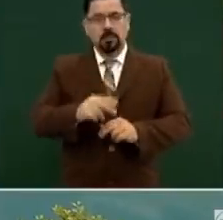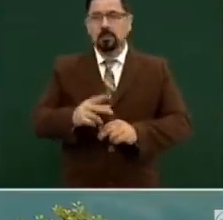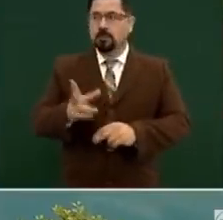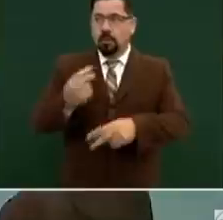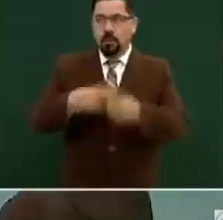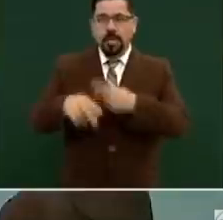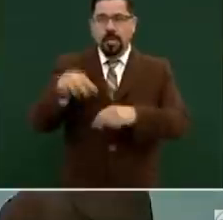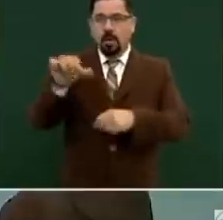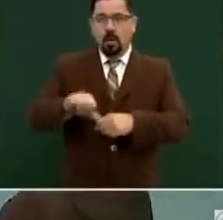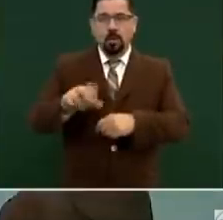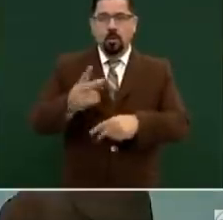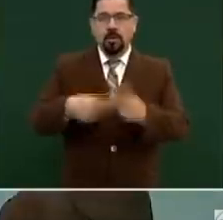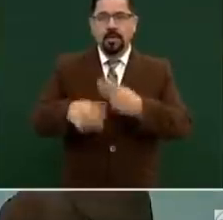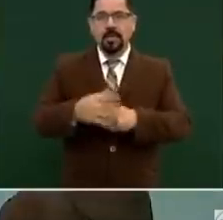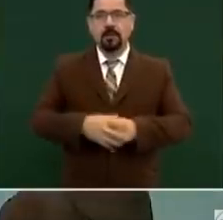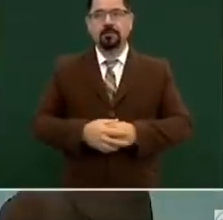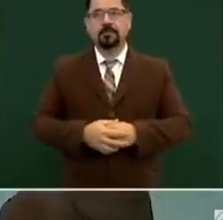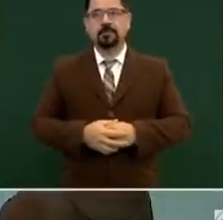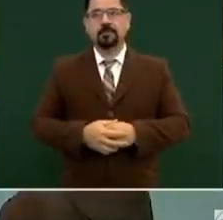ahora?